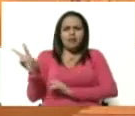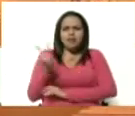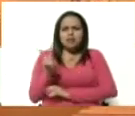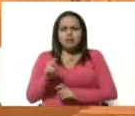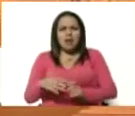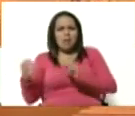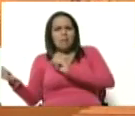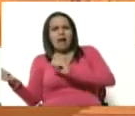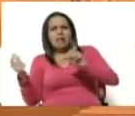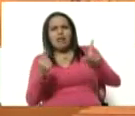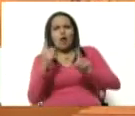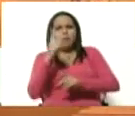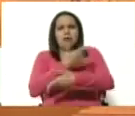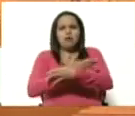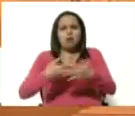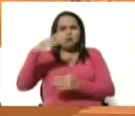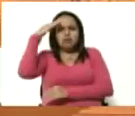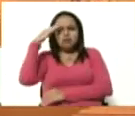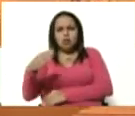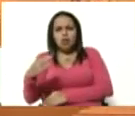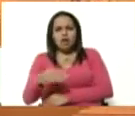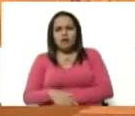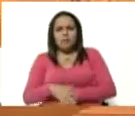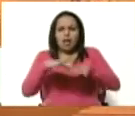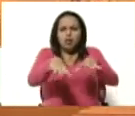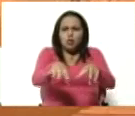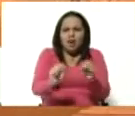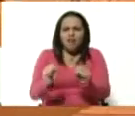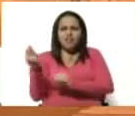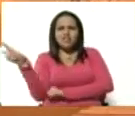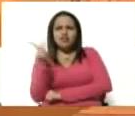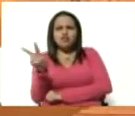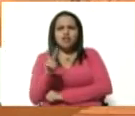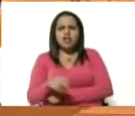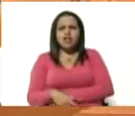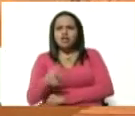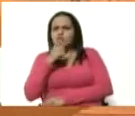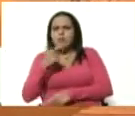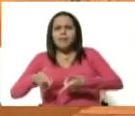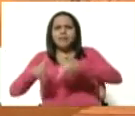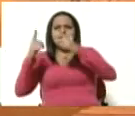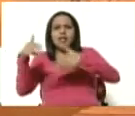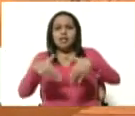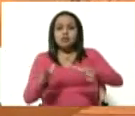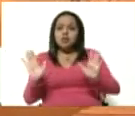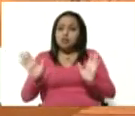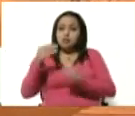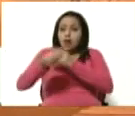mandar 1 millón de soldados para tomar Venezuela y evitar las elecciones, lo harían.